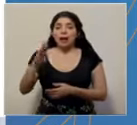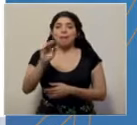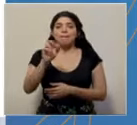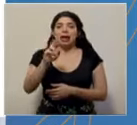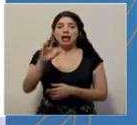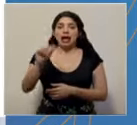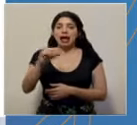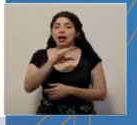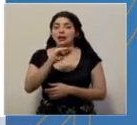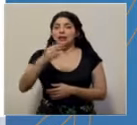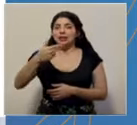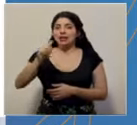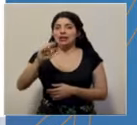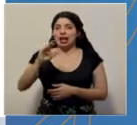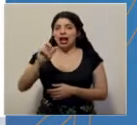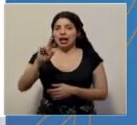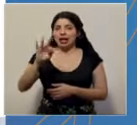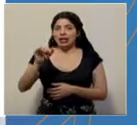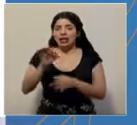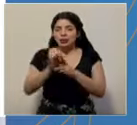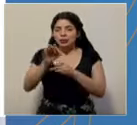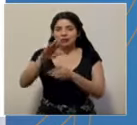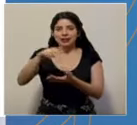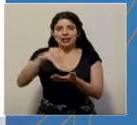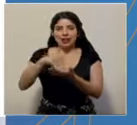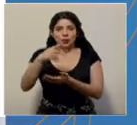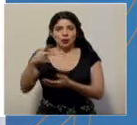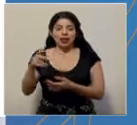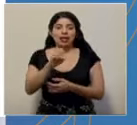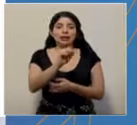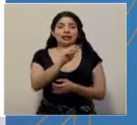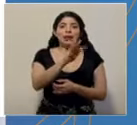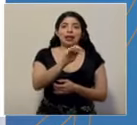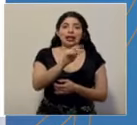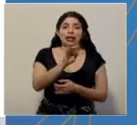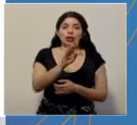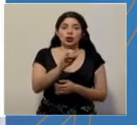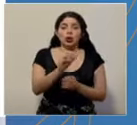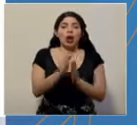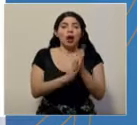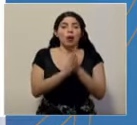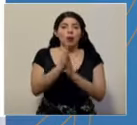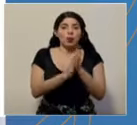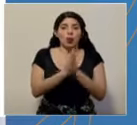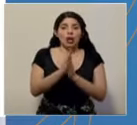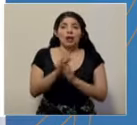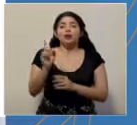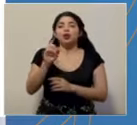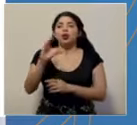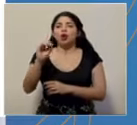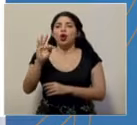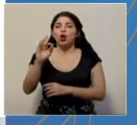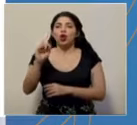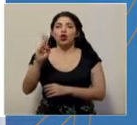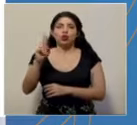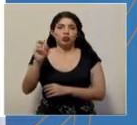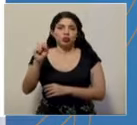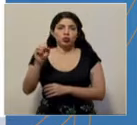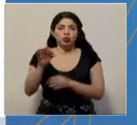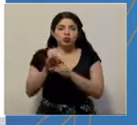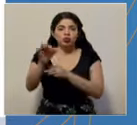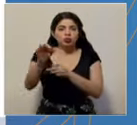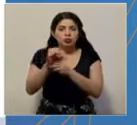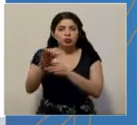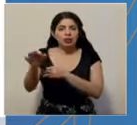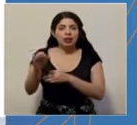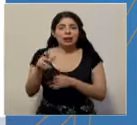Barranca y Chacarita del Cantón Central de Punta Arenas, los distritos de Zabalito y Aguabuena del Cantón de Cotobruz, los distritos,